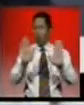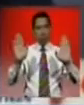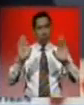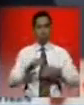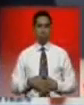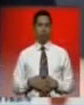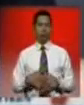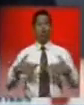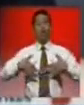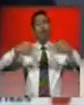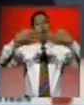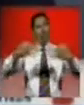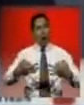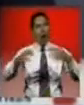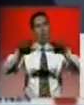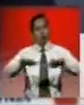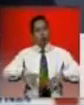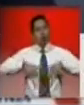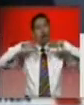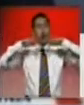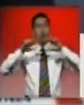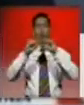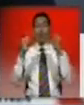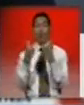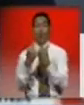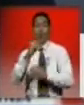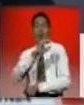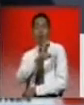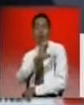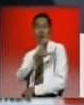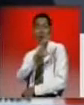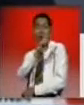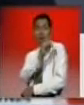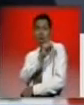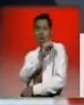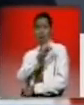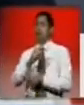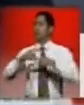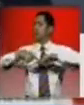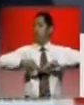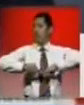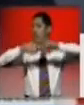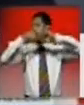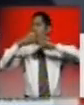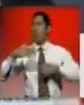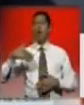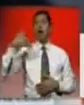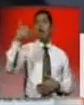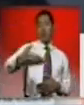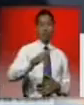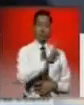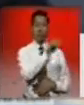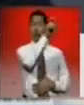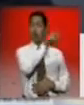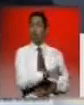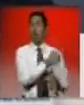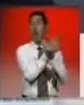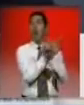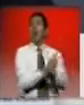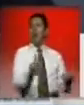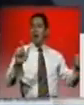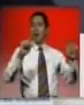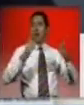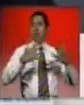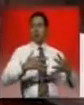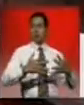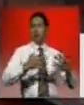instalación formal de la mesa pública con ese grupo queda aplazada hasta tanto no se libere sano y salvo